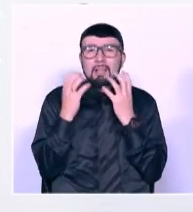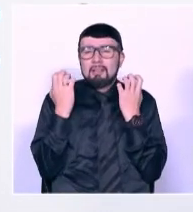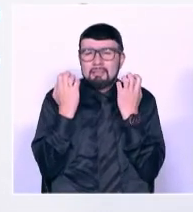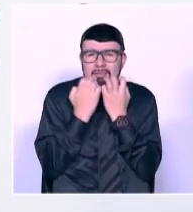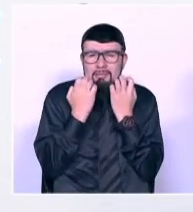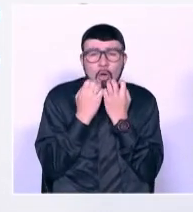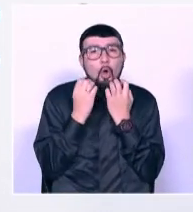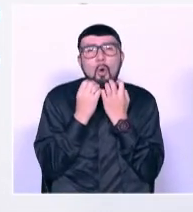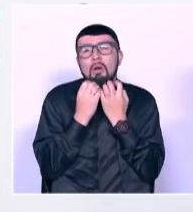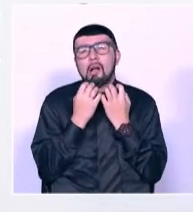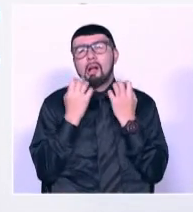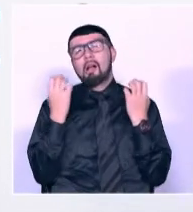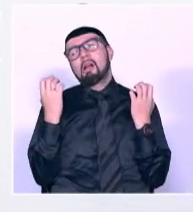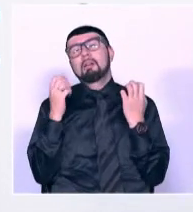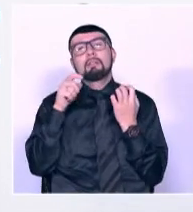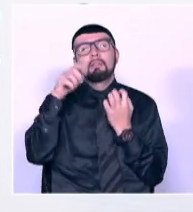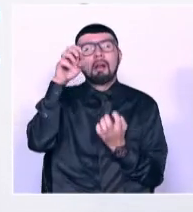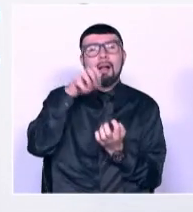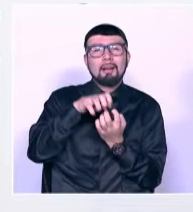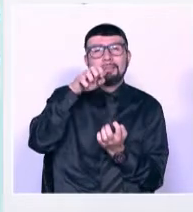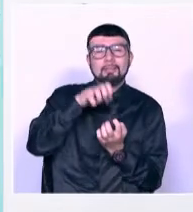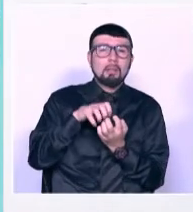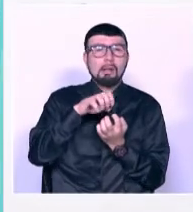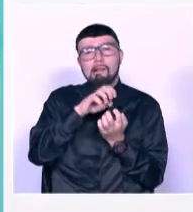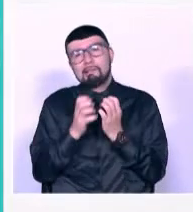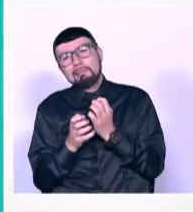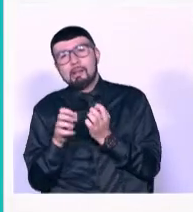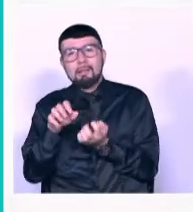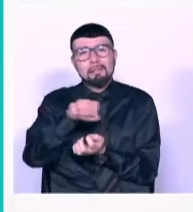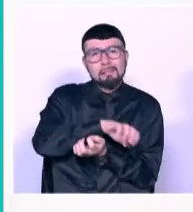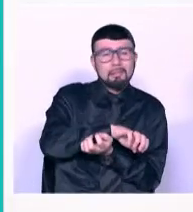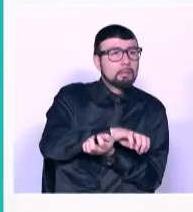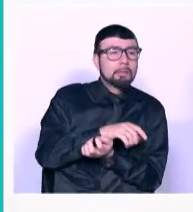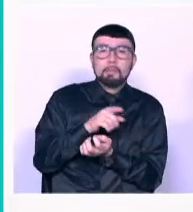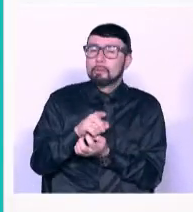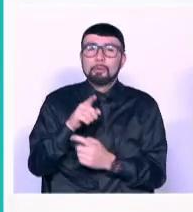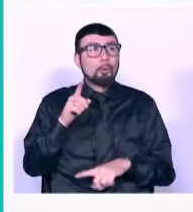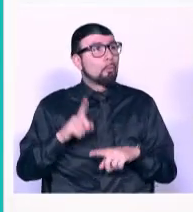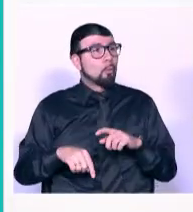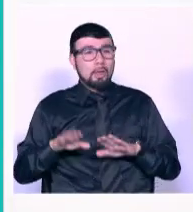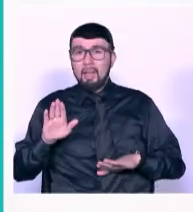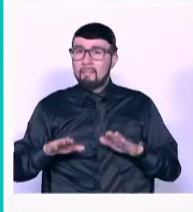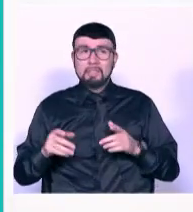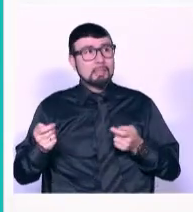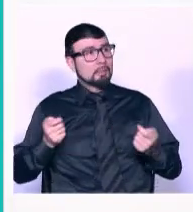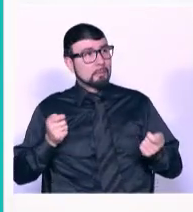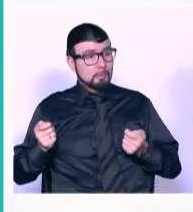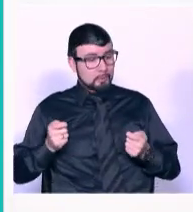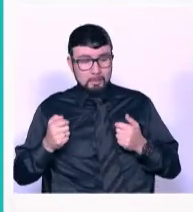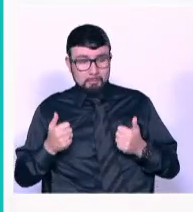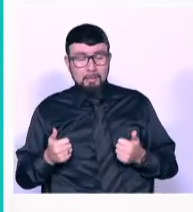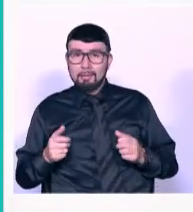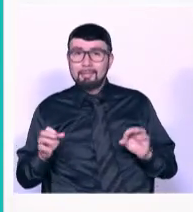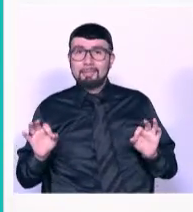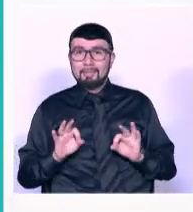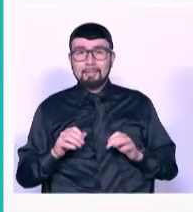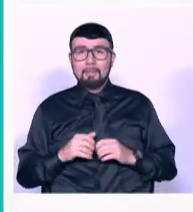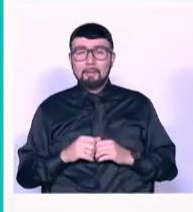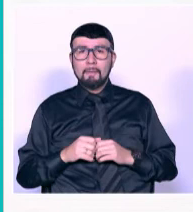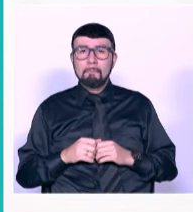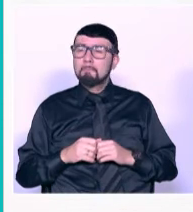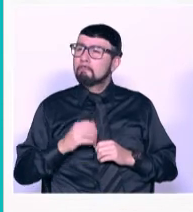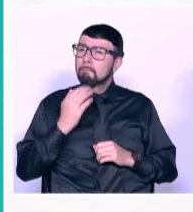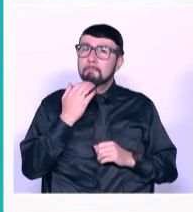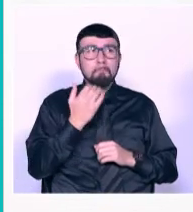mordida abierta, una mordida cruzada, el paciente no puede realizar bien sus funciones. Este apiñamiento, o